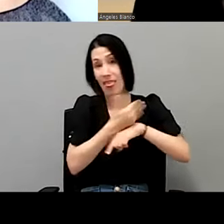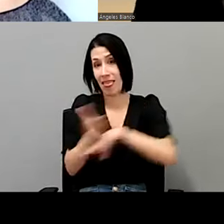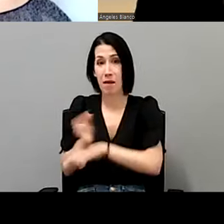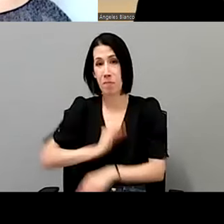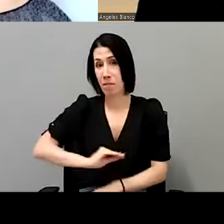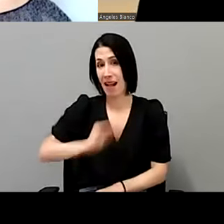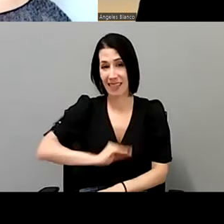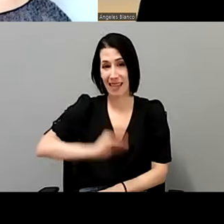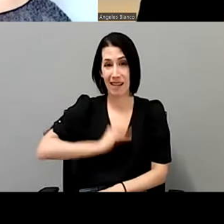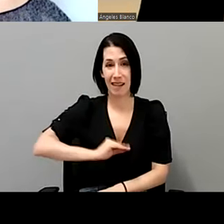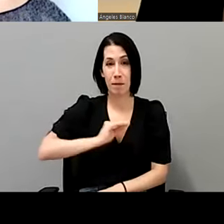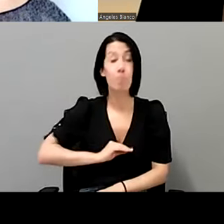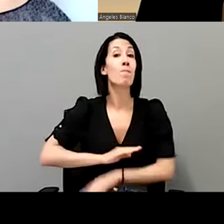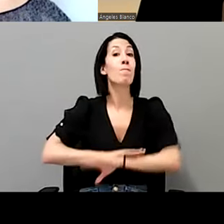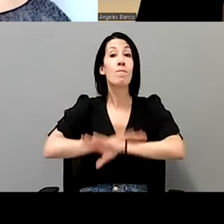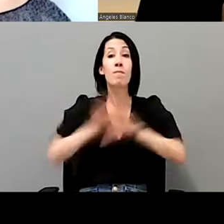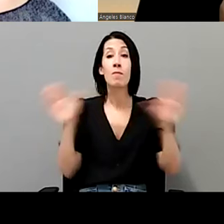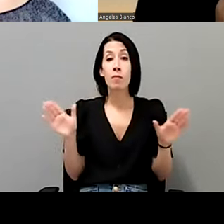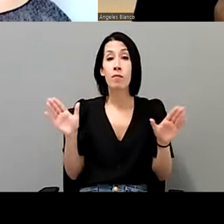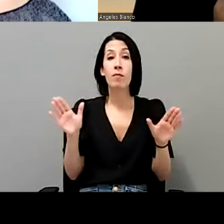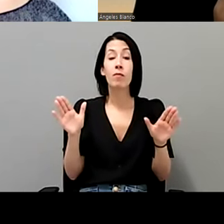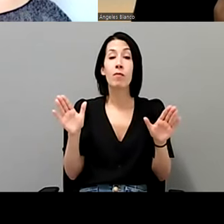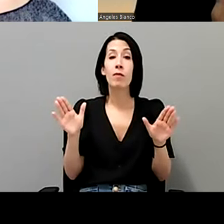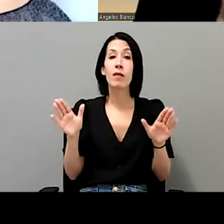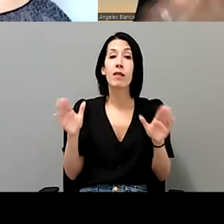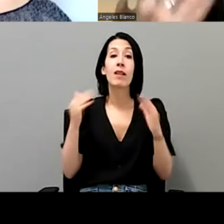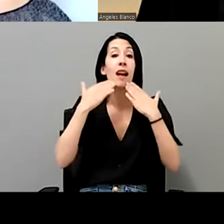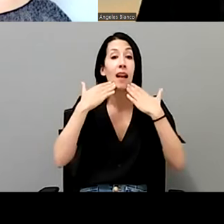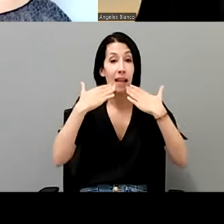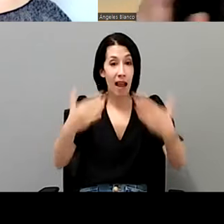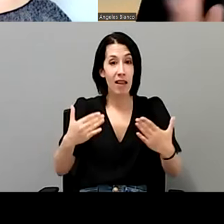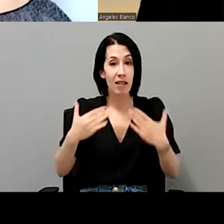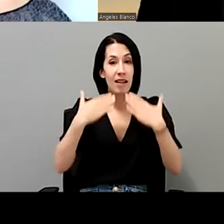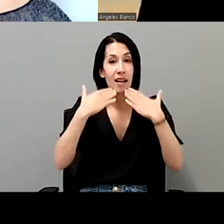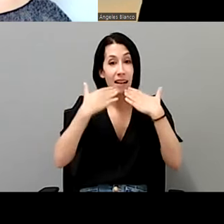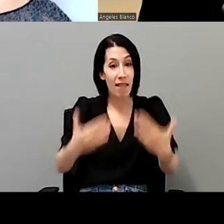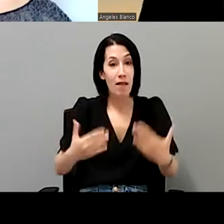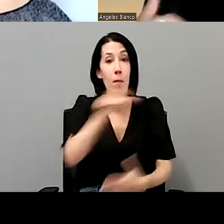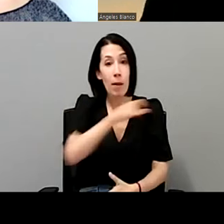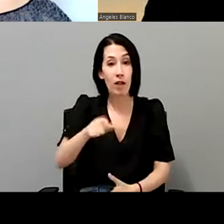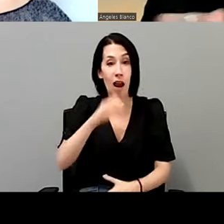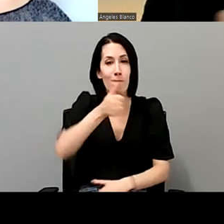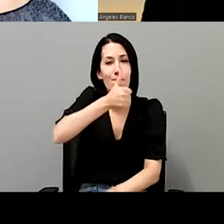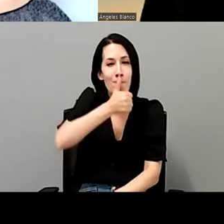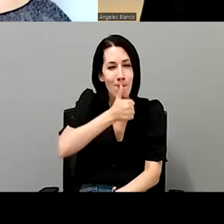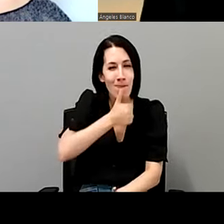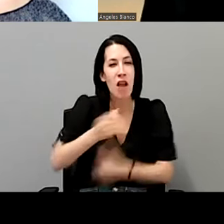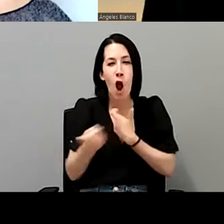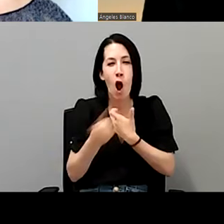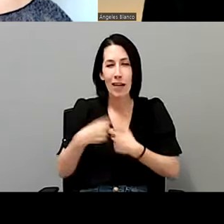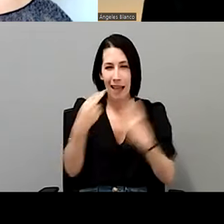bastante. Y nada, daros las gracias a todavía las personas que estáis conectadas, que estáis ahí